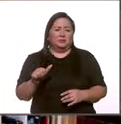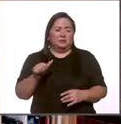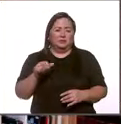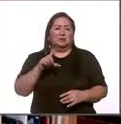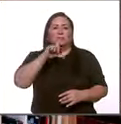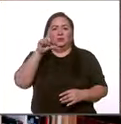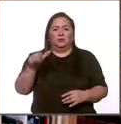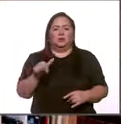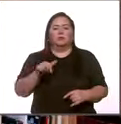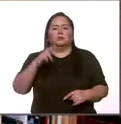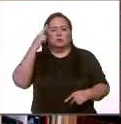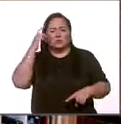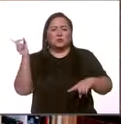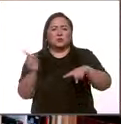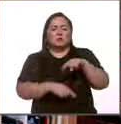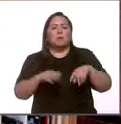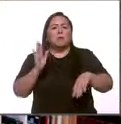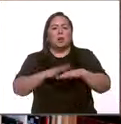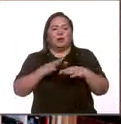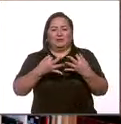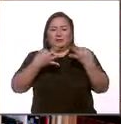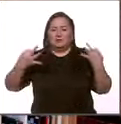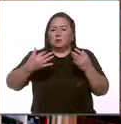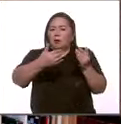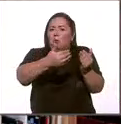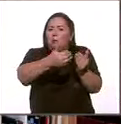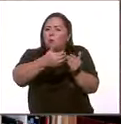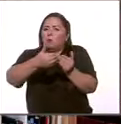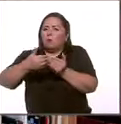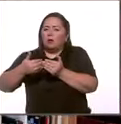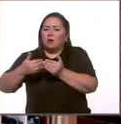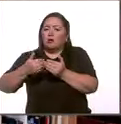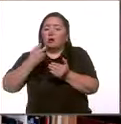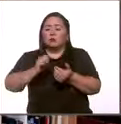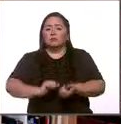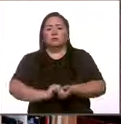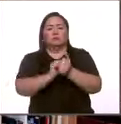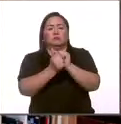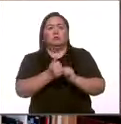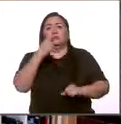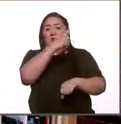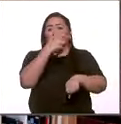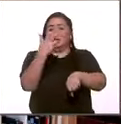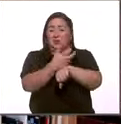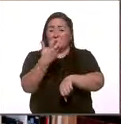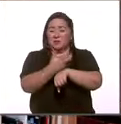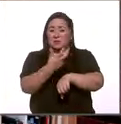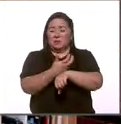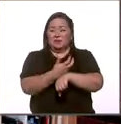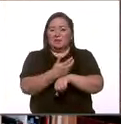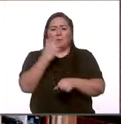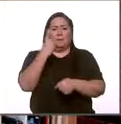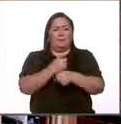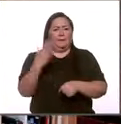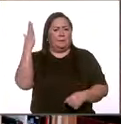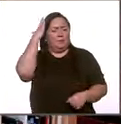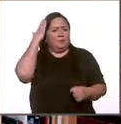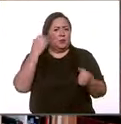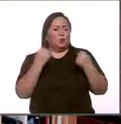despojó de más de la mitad de nuestro territorio, convirtieron a los Estados Unidos en la principal